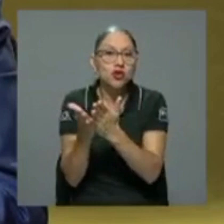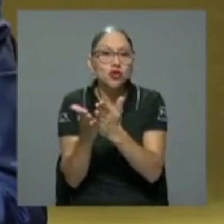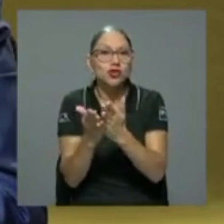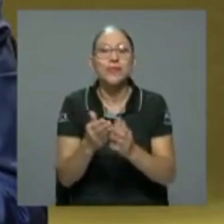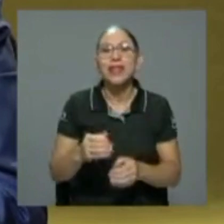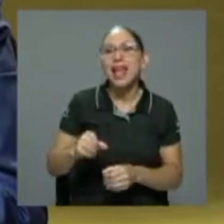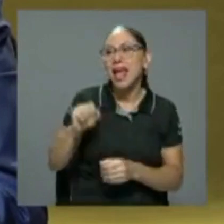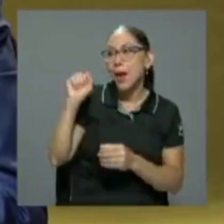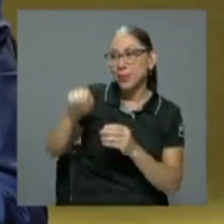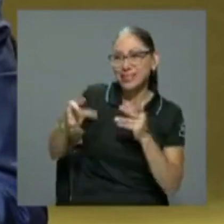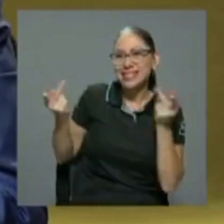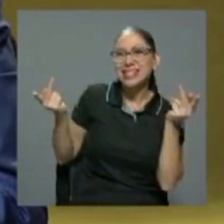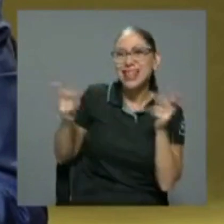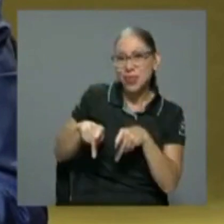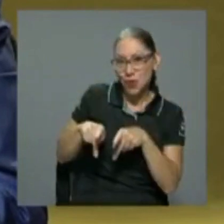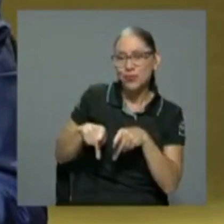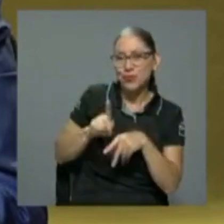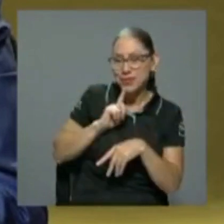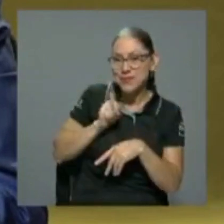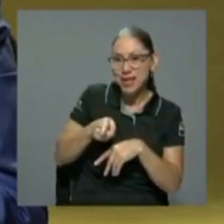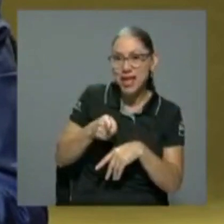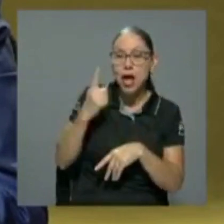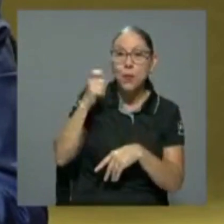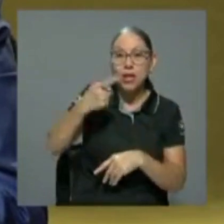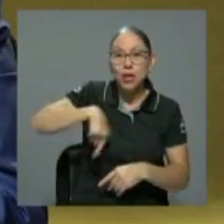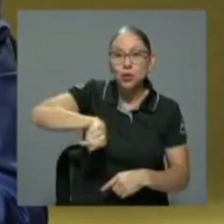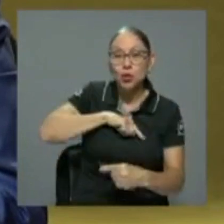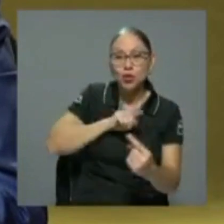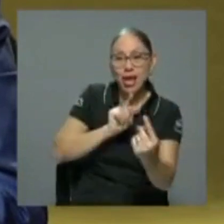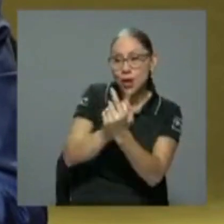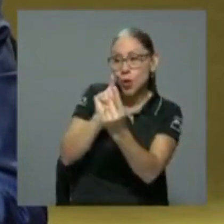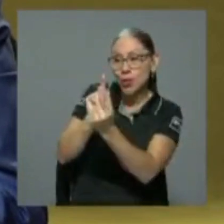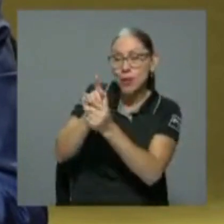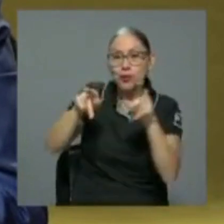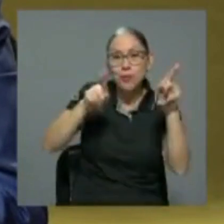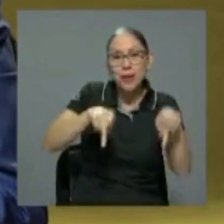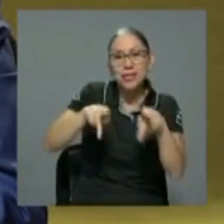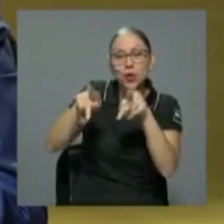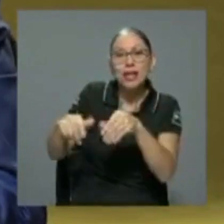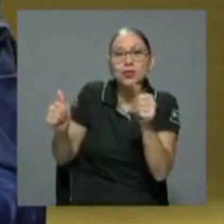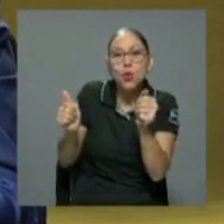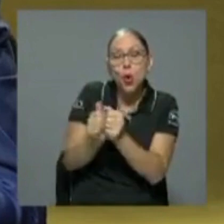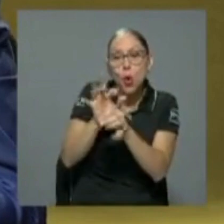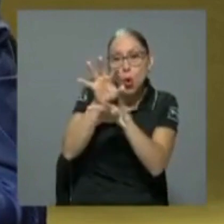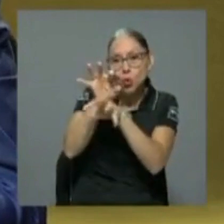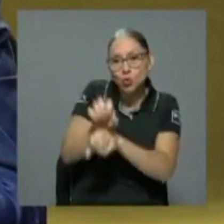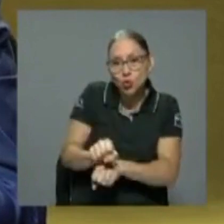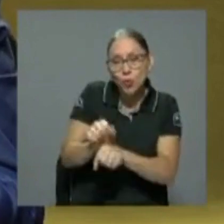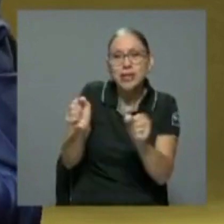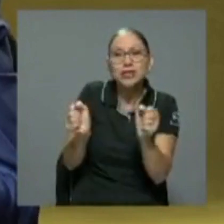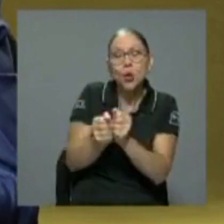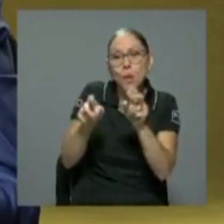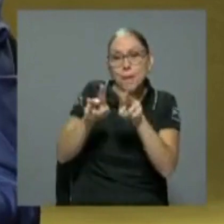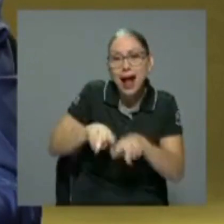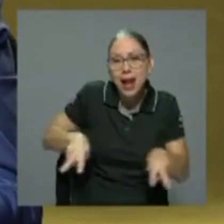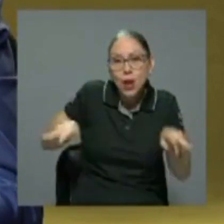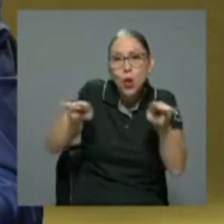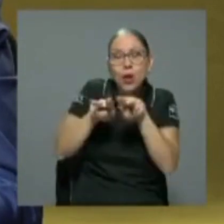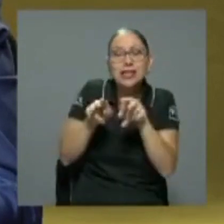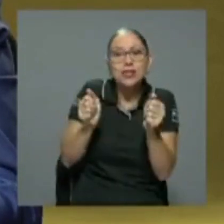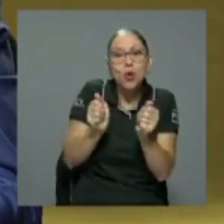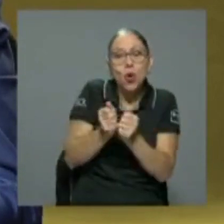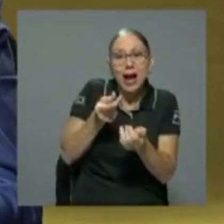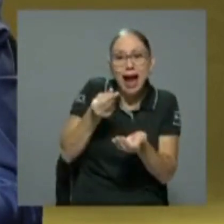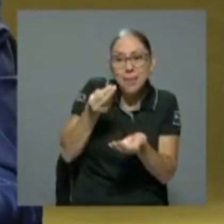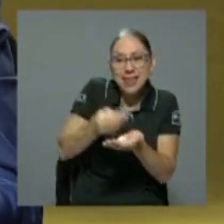en la práctica, porque nos encontramos personas con costumbres, valores, capitales, fondos